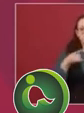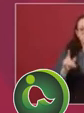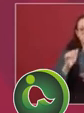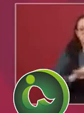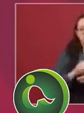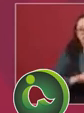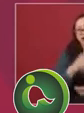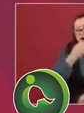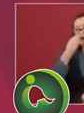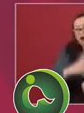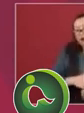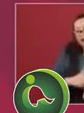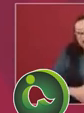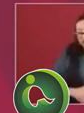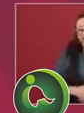avisarles